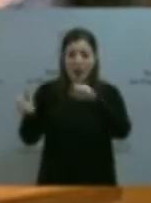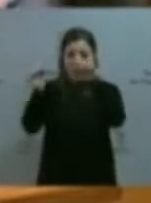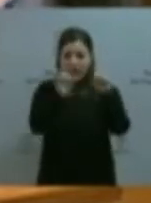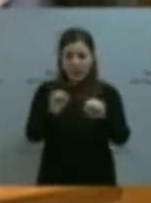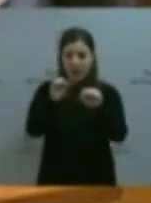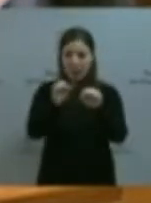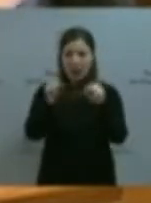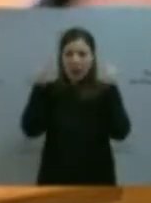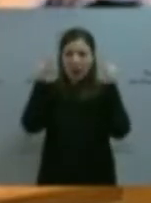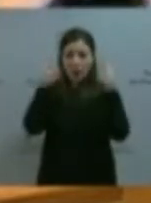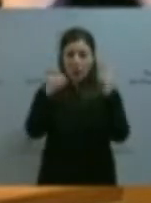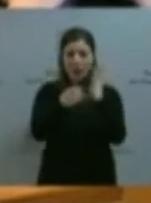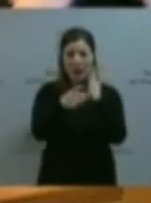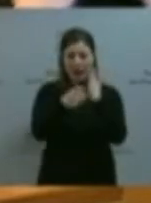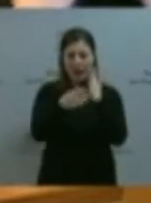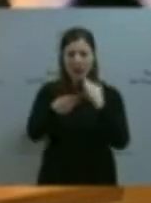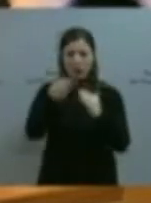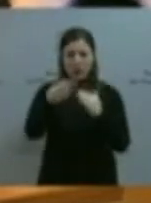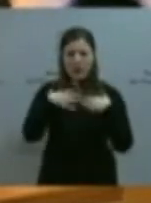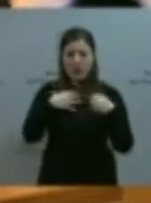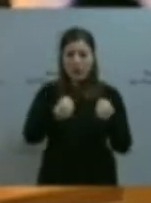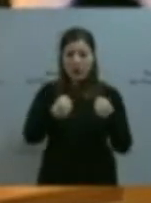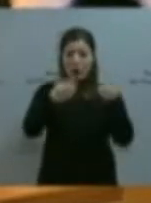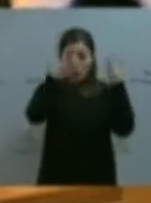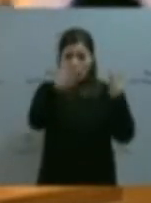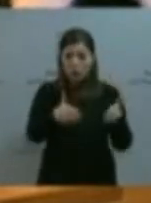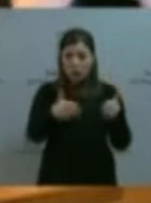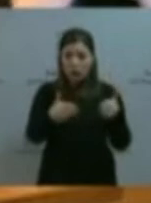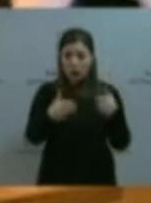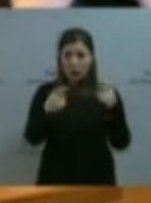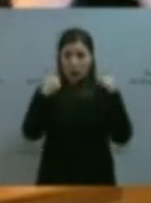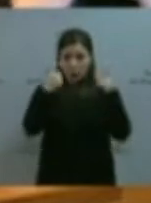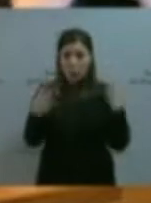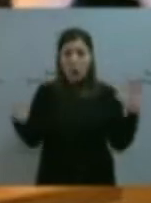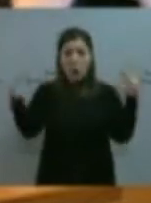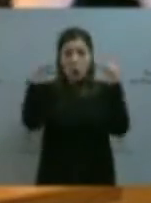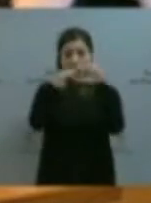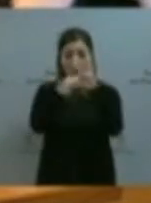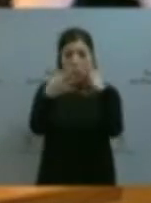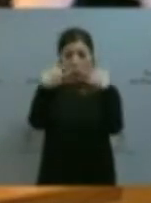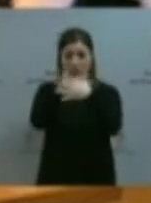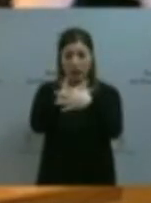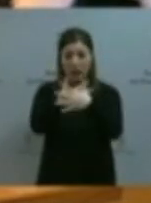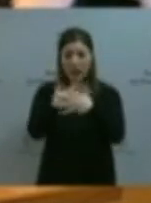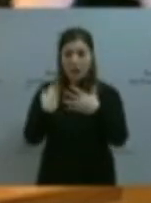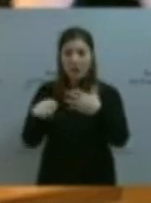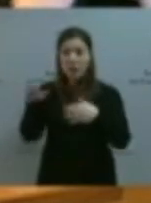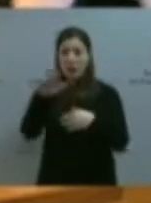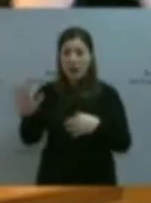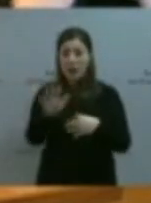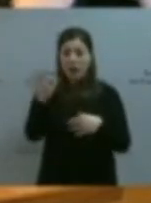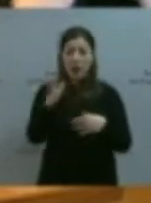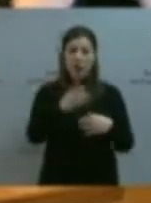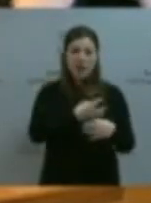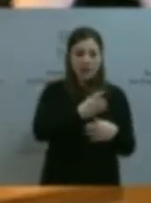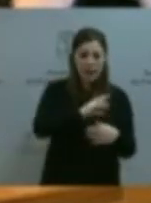mandato ha conseguido unificar a todo el mundo dentro del área 5, asociaciones vecinales, representación sindical, asociaciones de